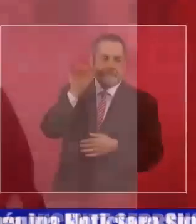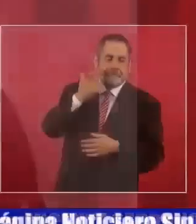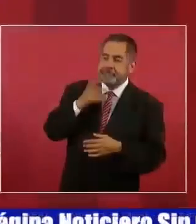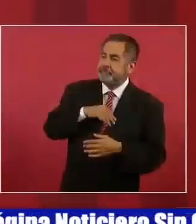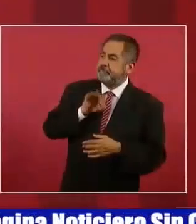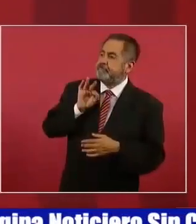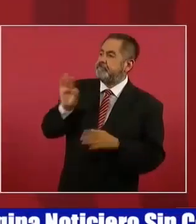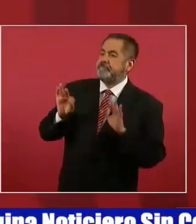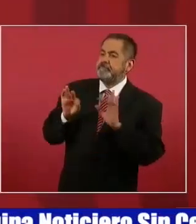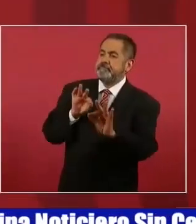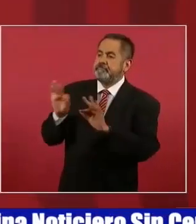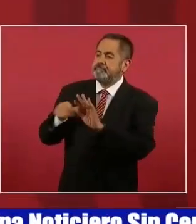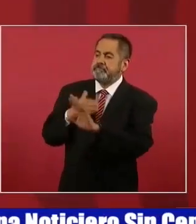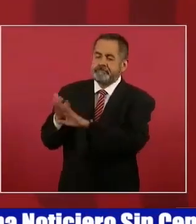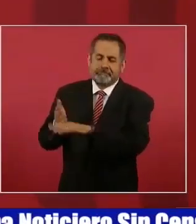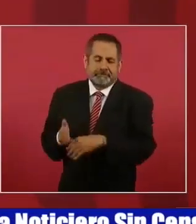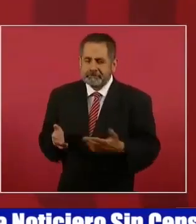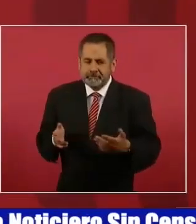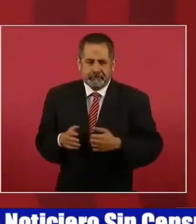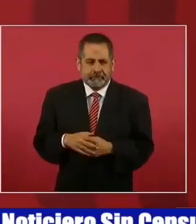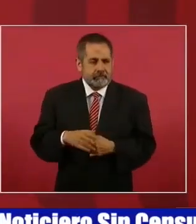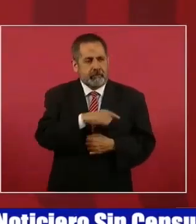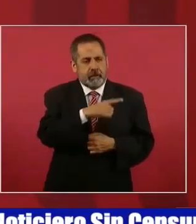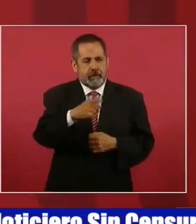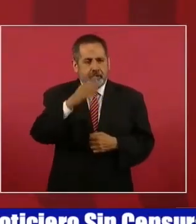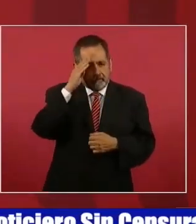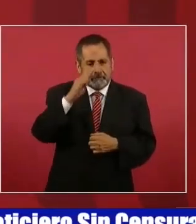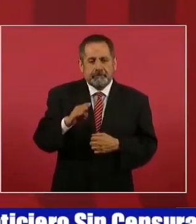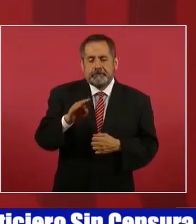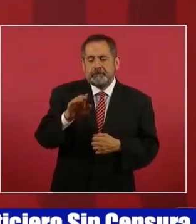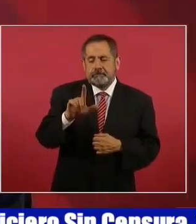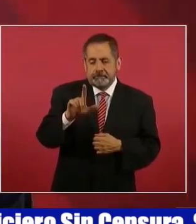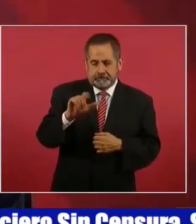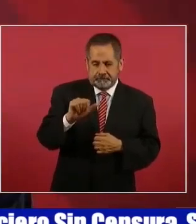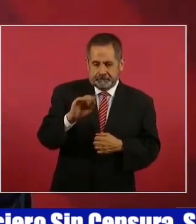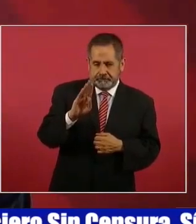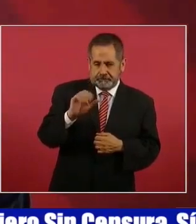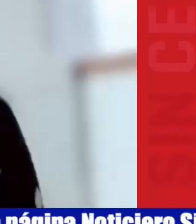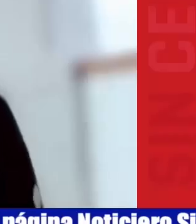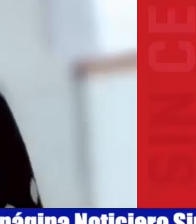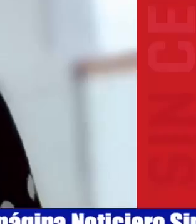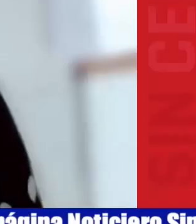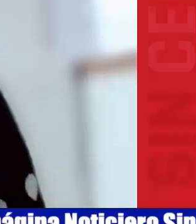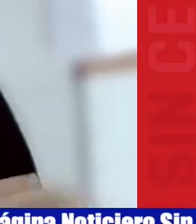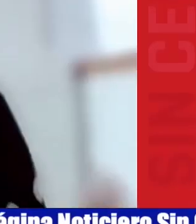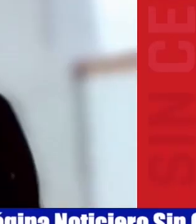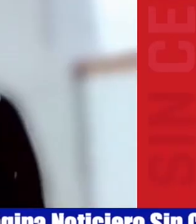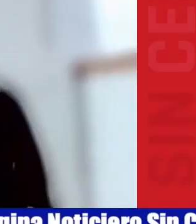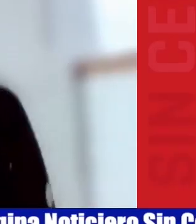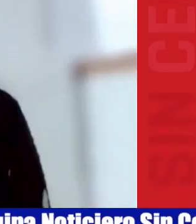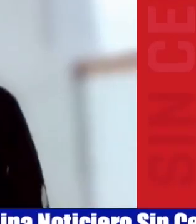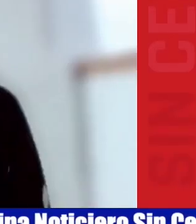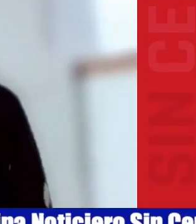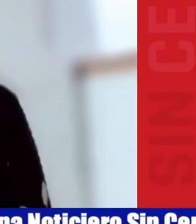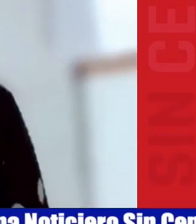es vigente, digamos, este cuento de que hay neutralidad en los medios de comunicación, ellos simplemente informan sin